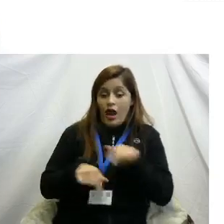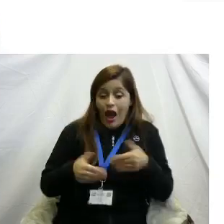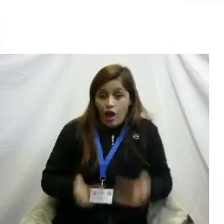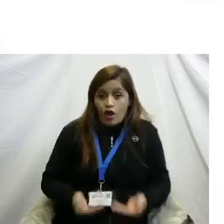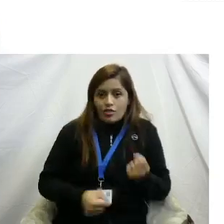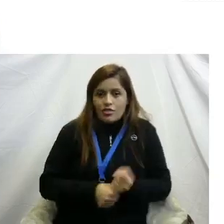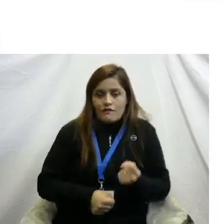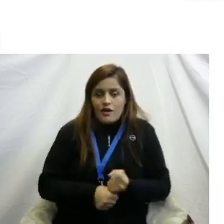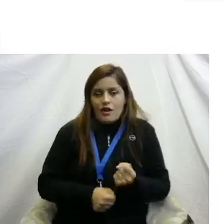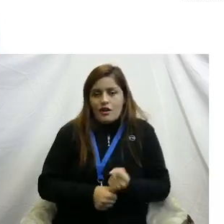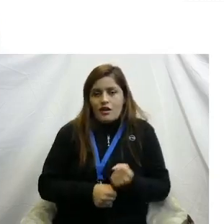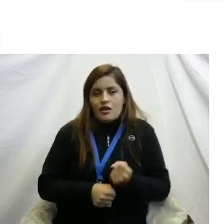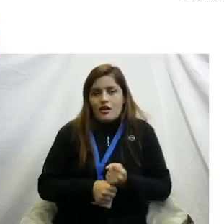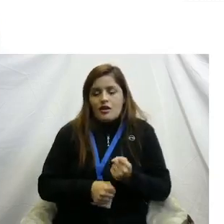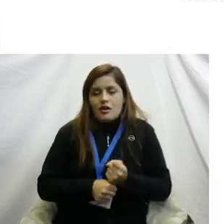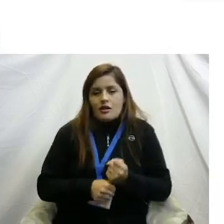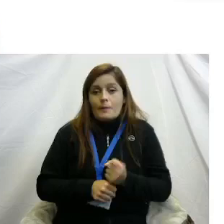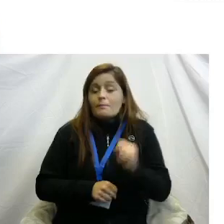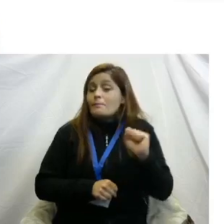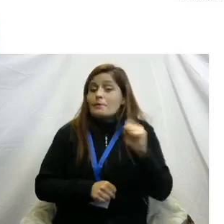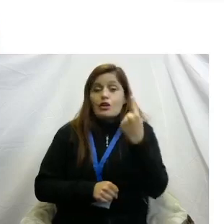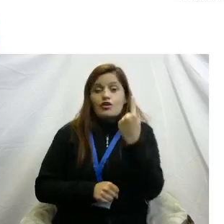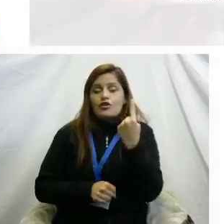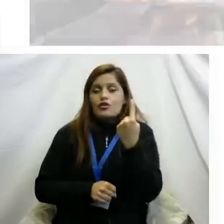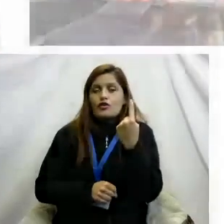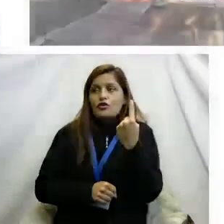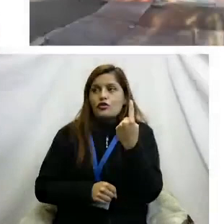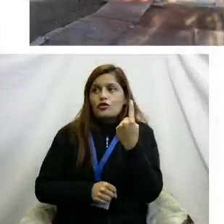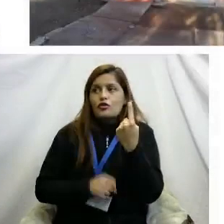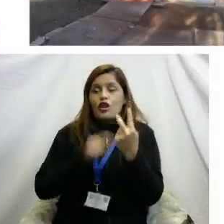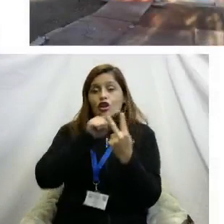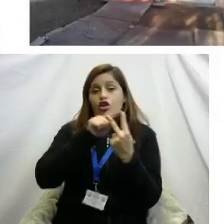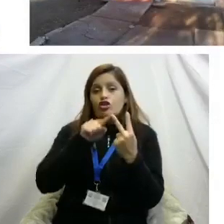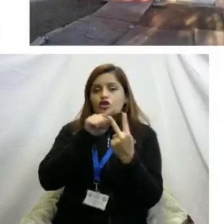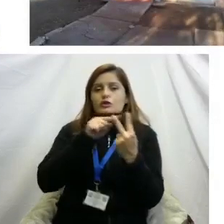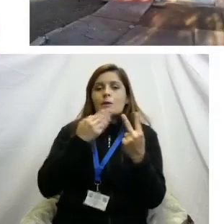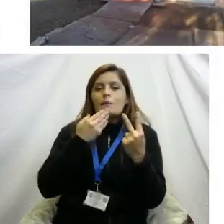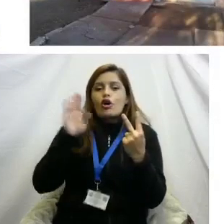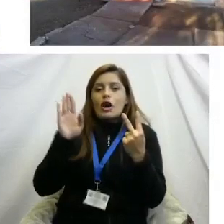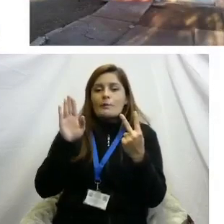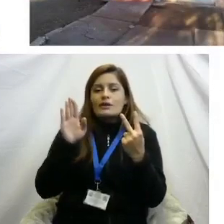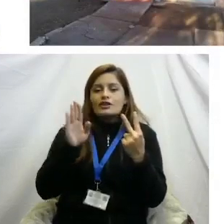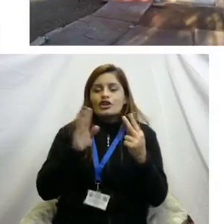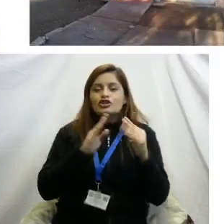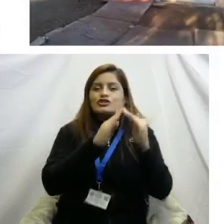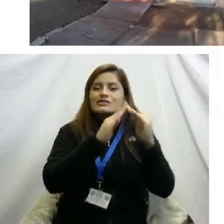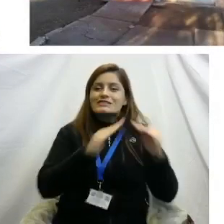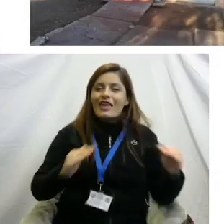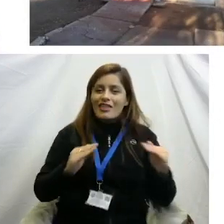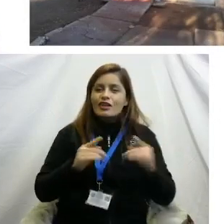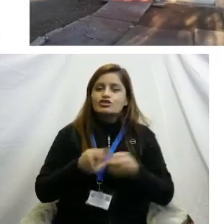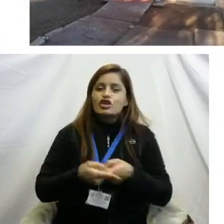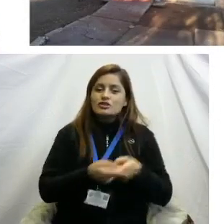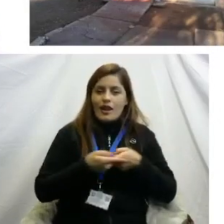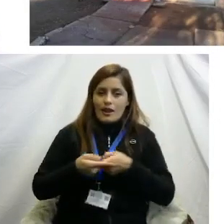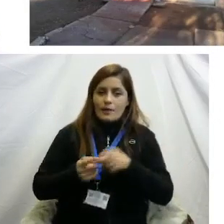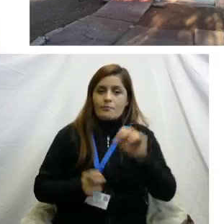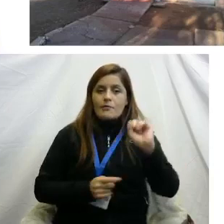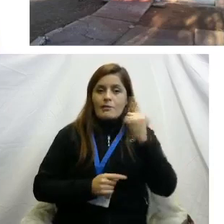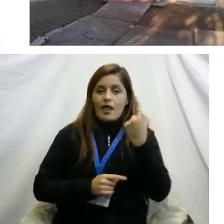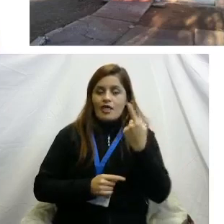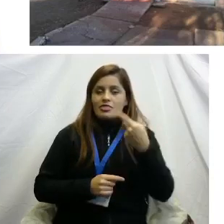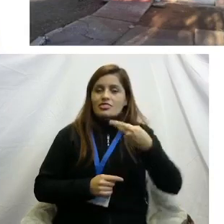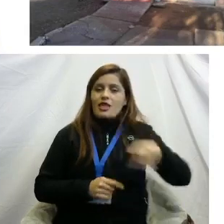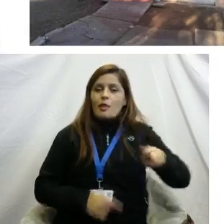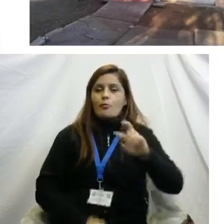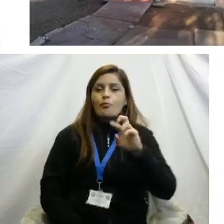ahora, el primero, o sea, las dos son mejoramiento de sedes sociales. La primera es la sede social